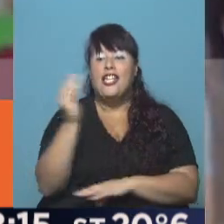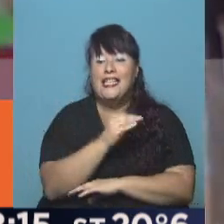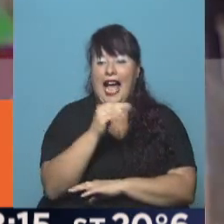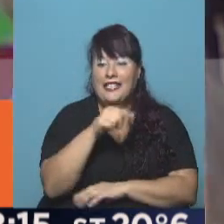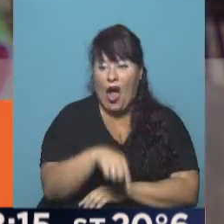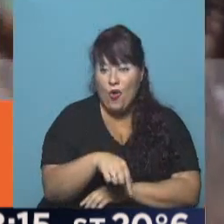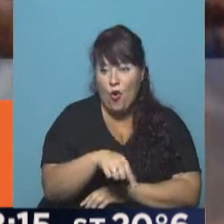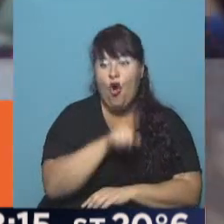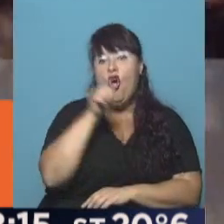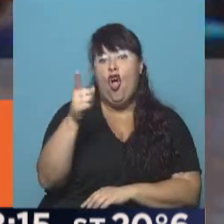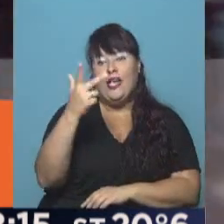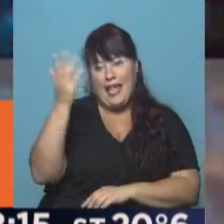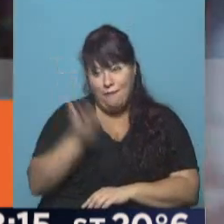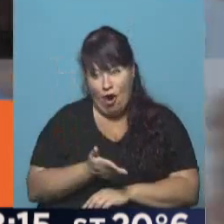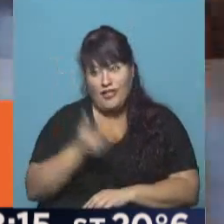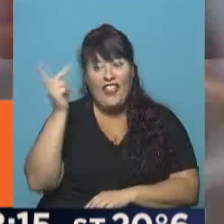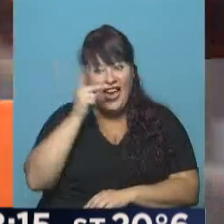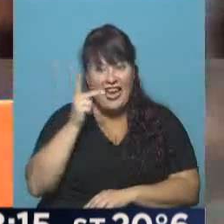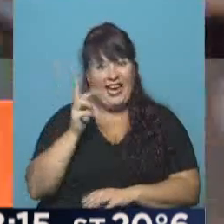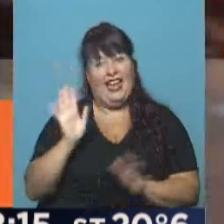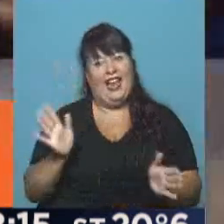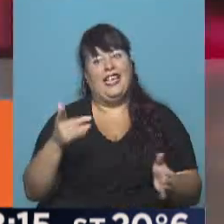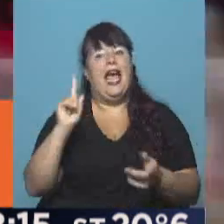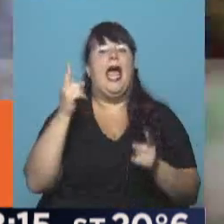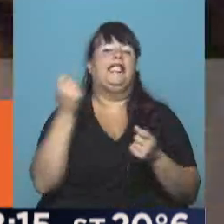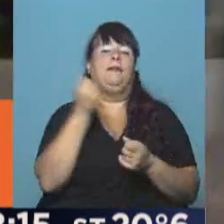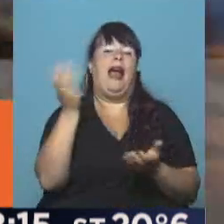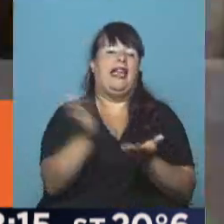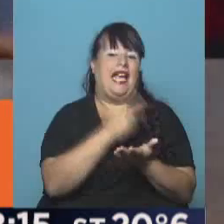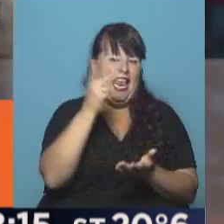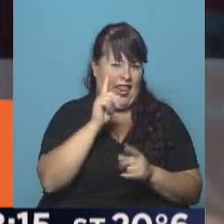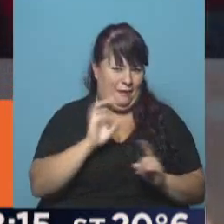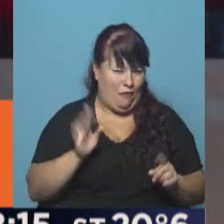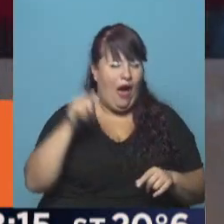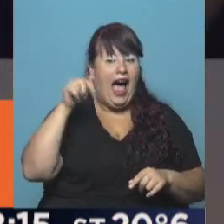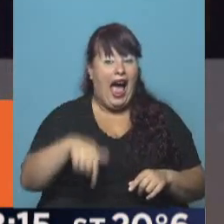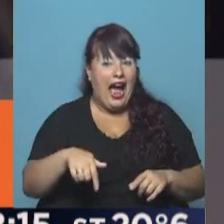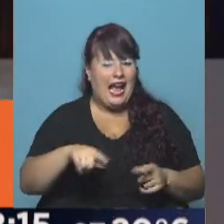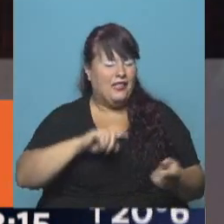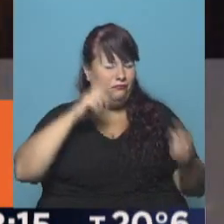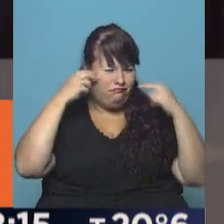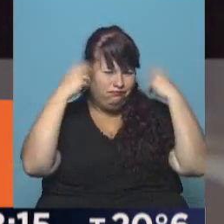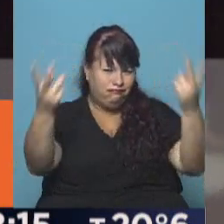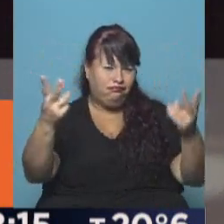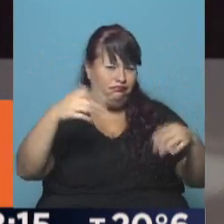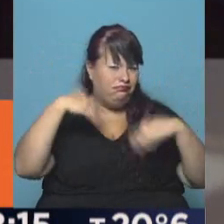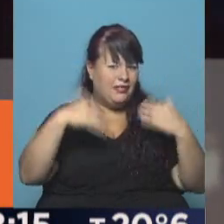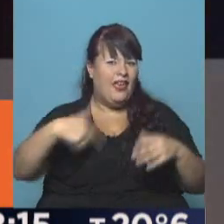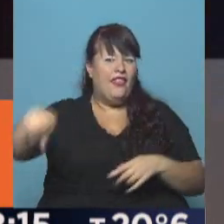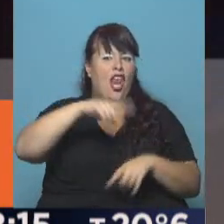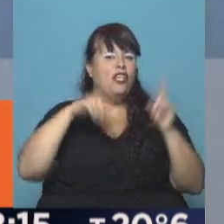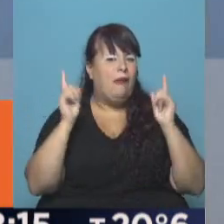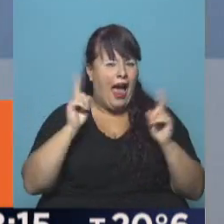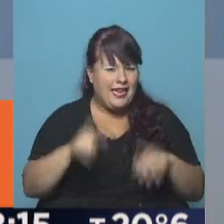cruz contra el 3% de alicia kirchner es destituyente del kirchnerismo acá hay una rebelión de fondo de la